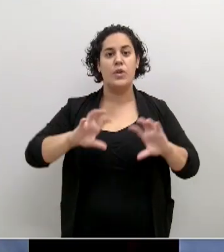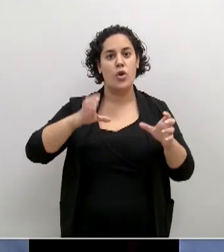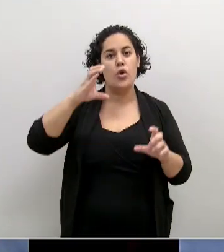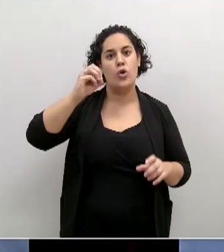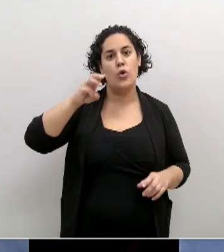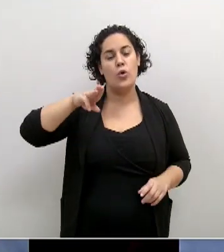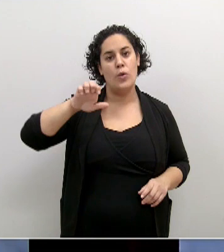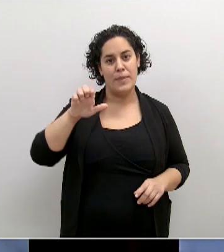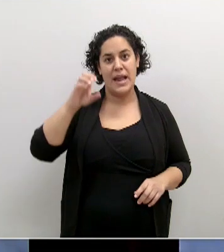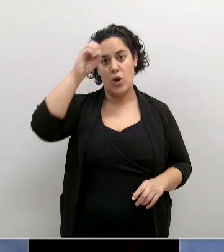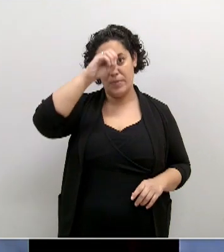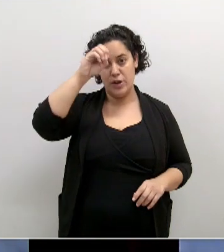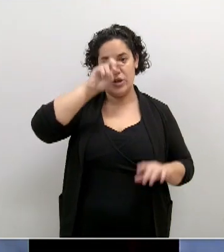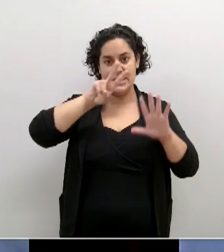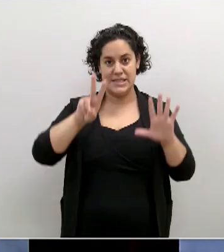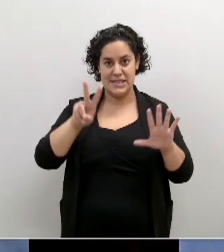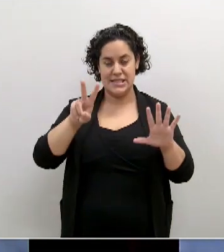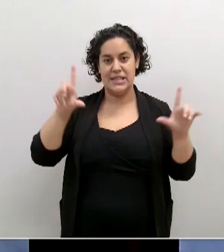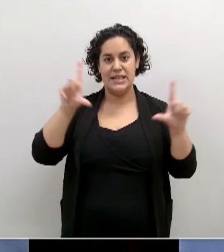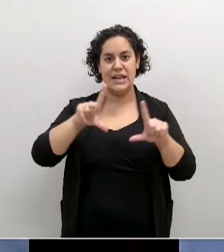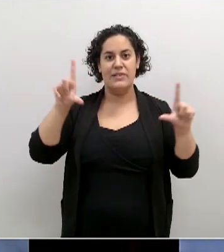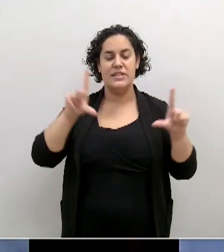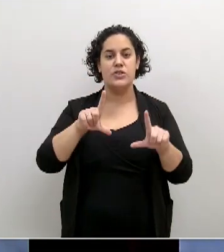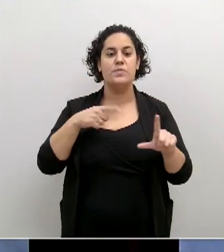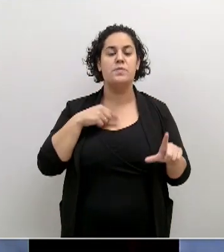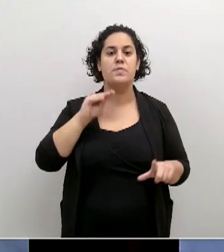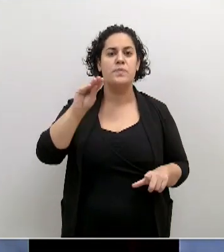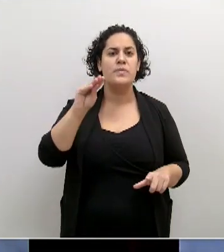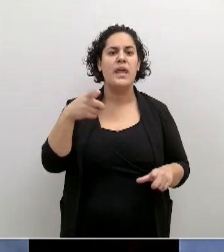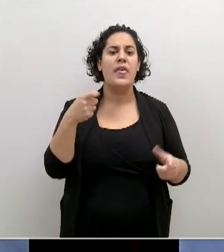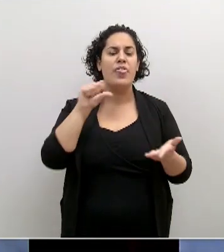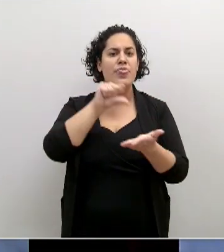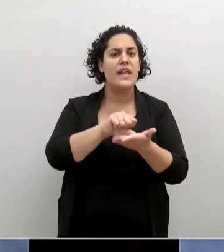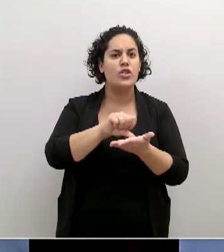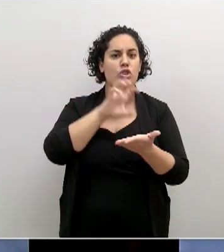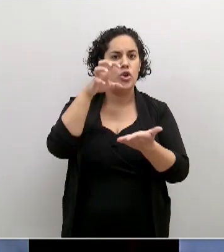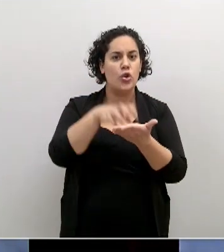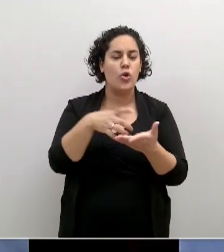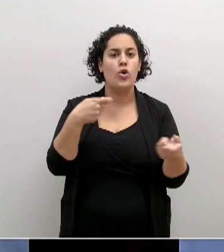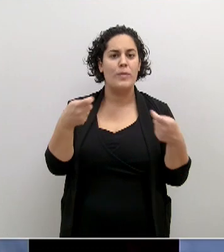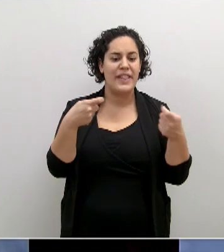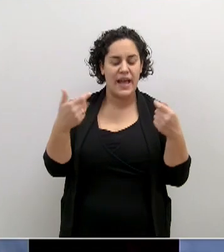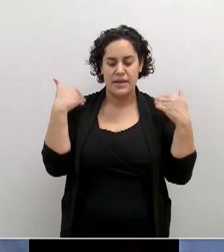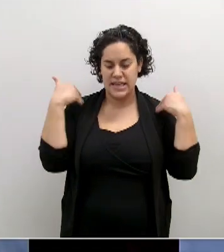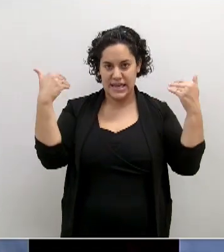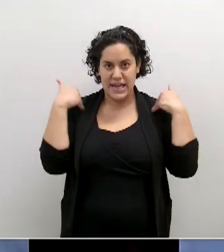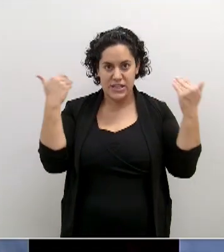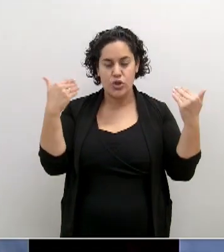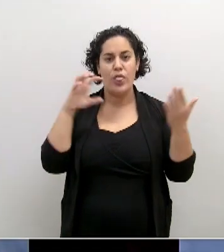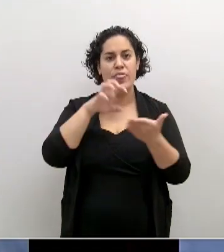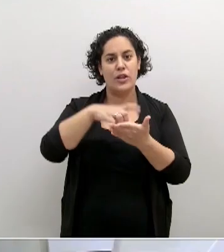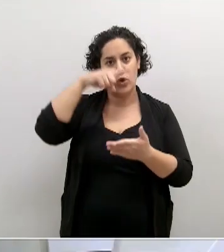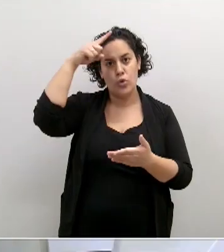Opinión y 7 Televisión preguntan si se ha planteado la posibilidad del cierre de centros comerciales, gimnasios, centros